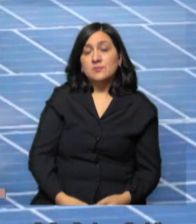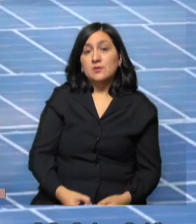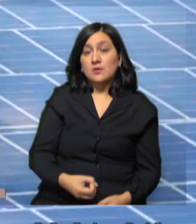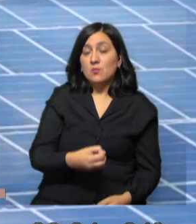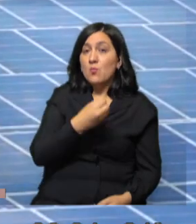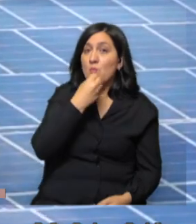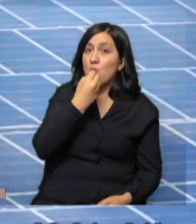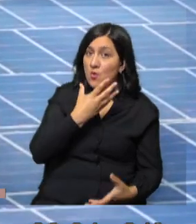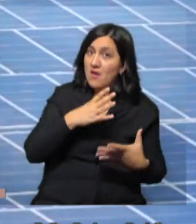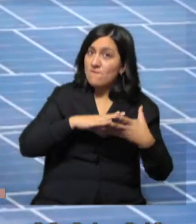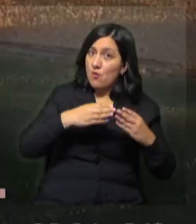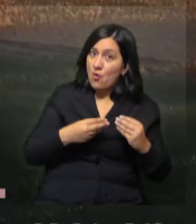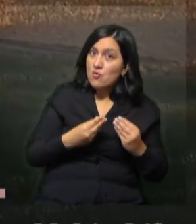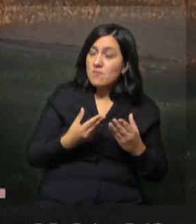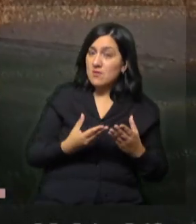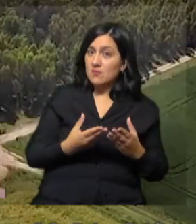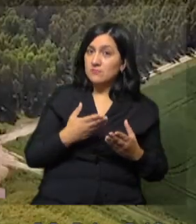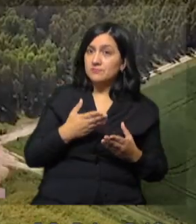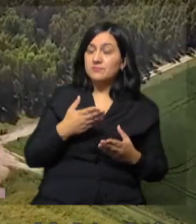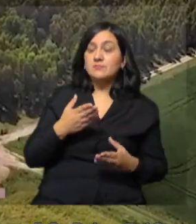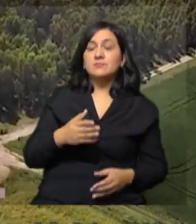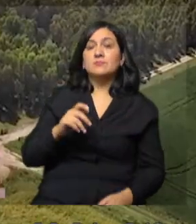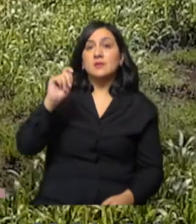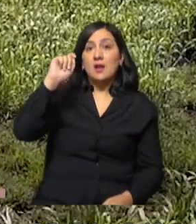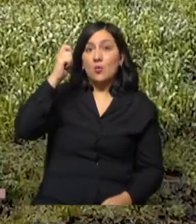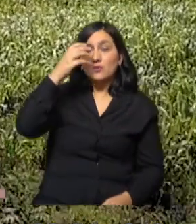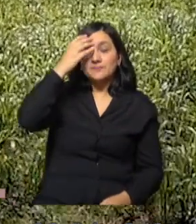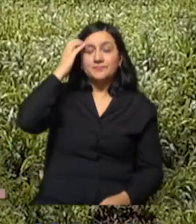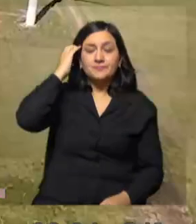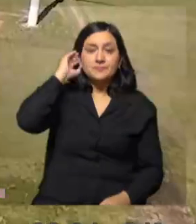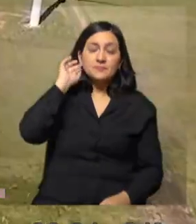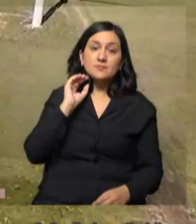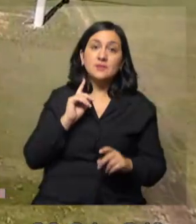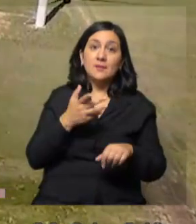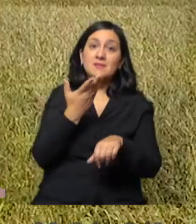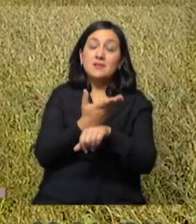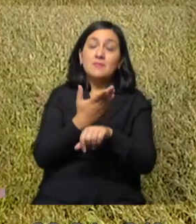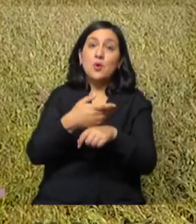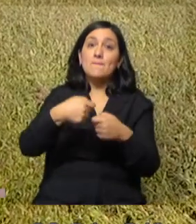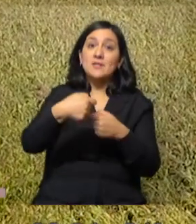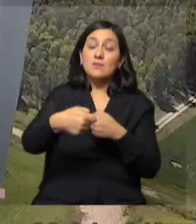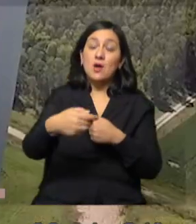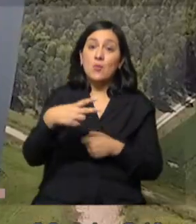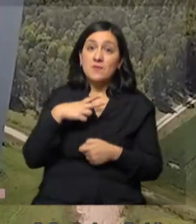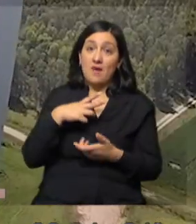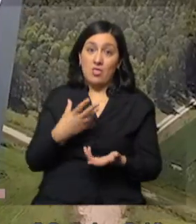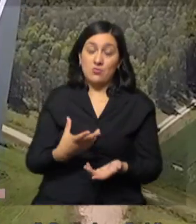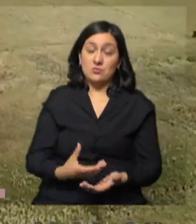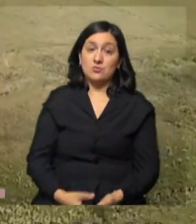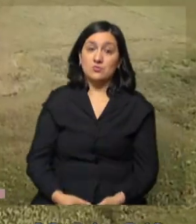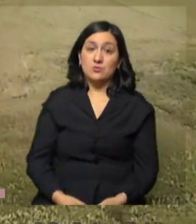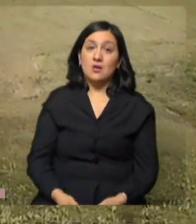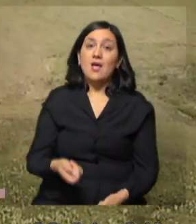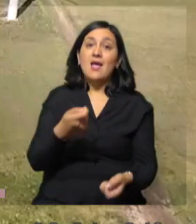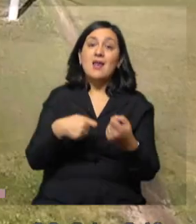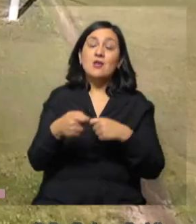catalogada de muy buena forma a nivel internacional, está la UTE y el Estado uruguayo en aquel momento, y bueno, y también se le pidió préstamo a los propios privados que vinieron a invertir. O sea, el